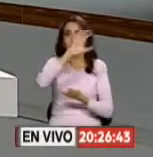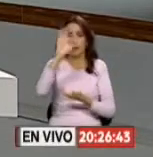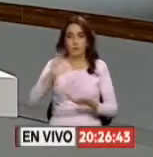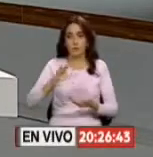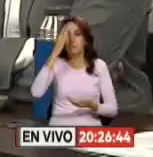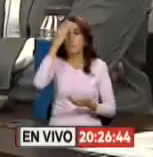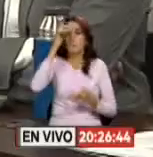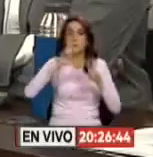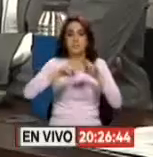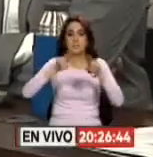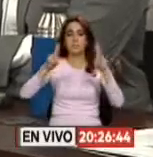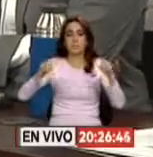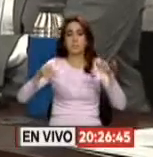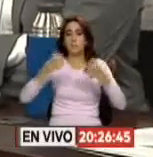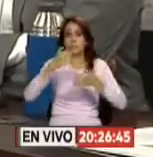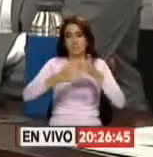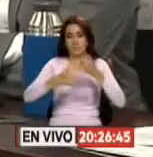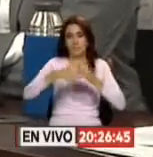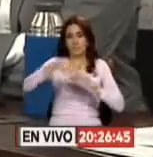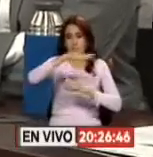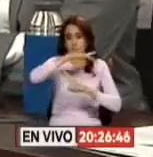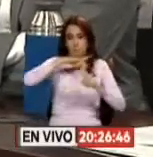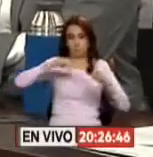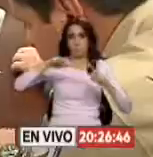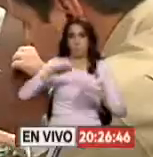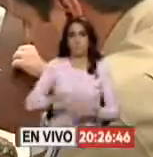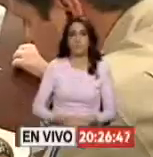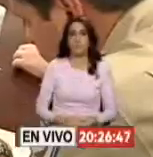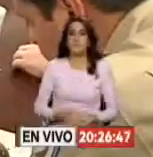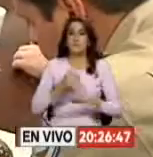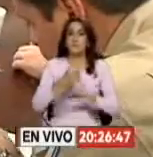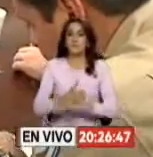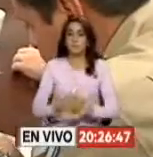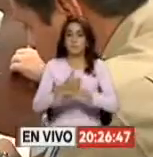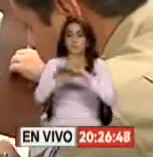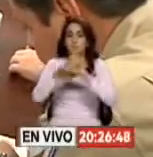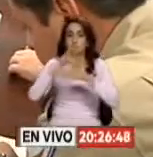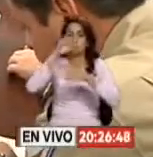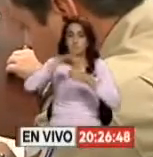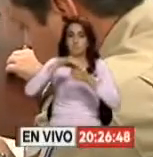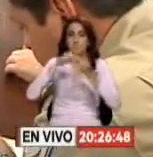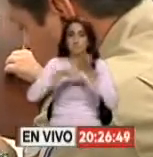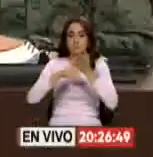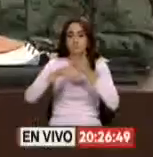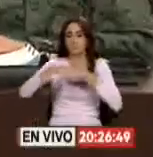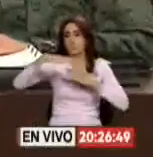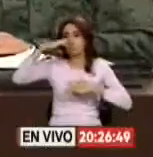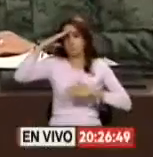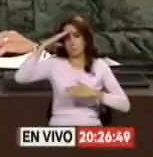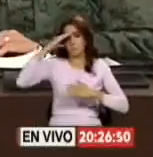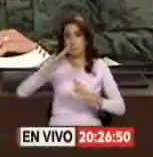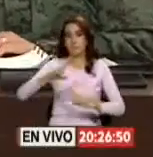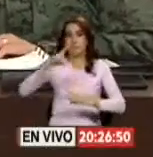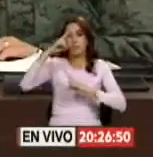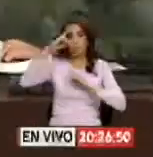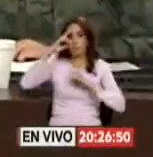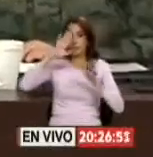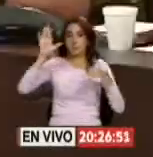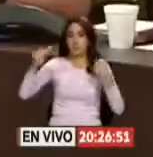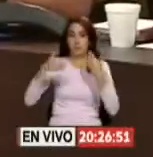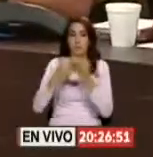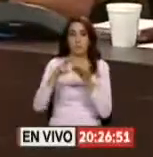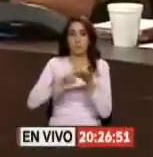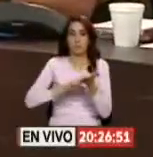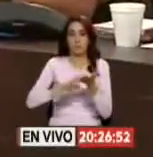climática. Las autoridades del Consejo Electoral, Policía, Fuerzas Armadas y Ministerio del Interior se reunieron en la comandancia para